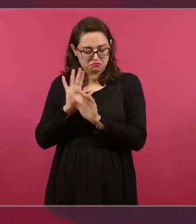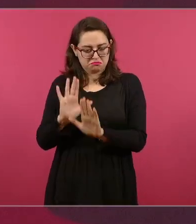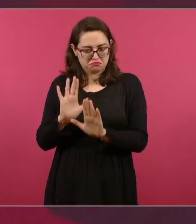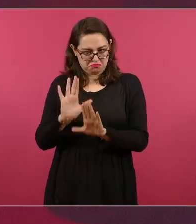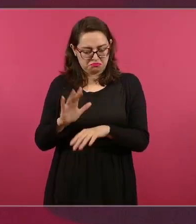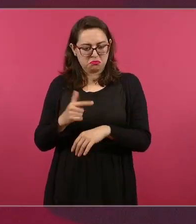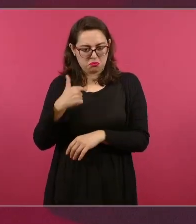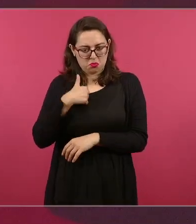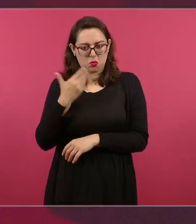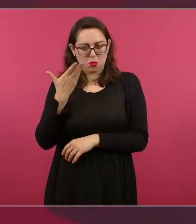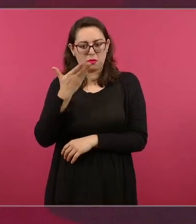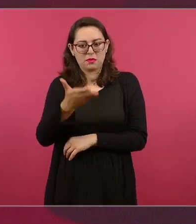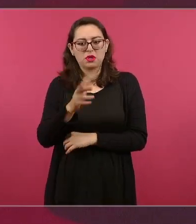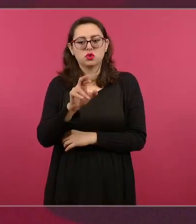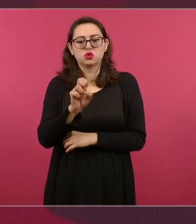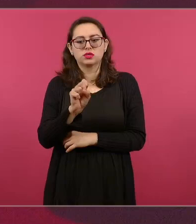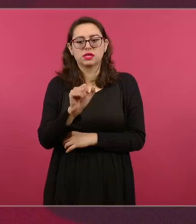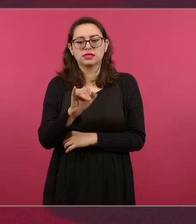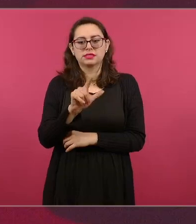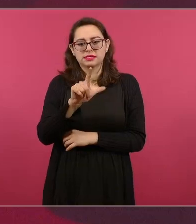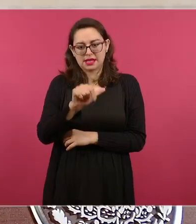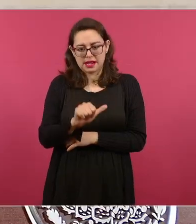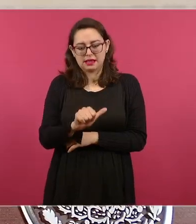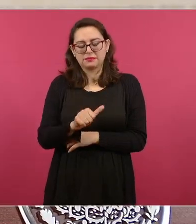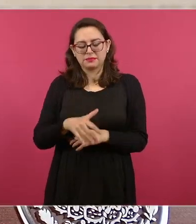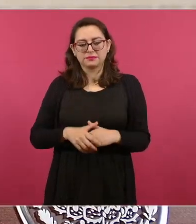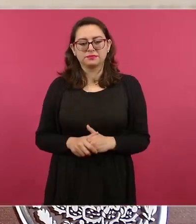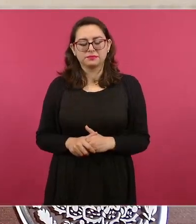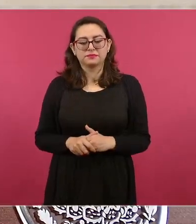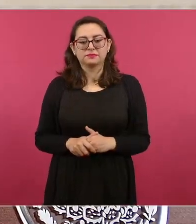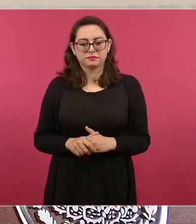Le voy a pedir a Rosa Isela Rodríguez, ¿no?